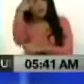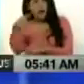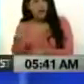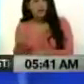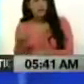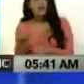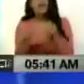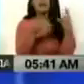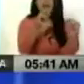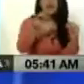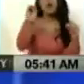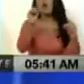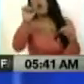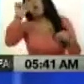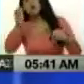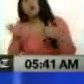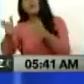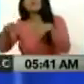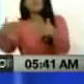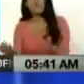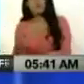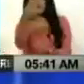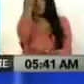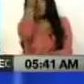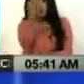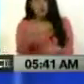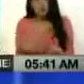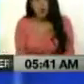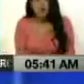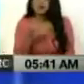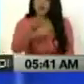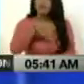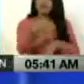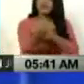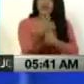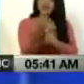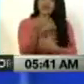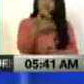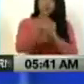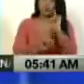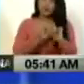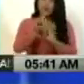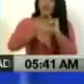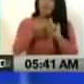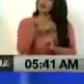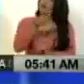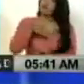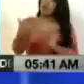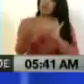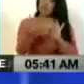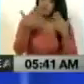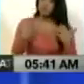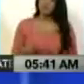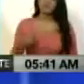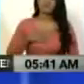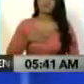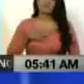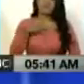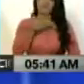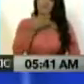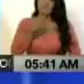¿Existe esa alternativa? Participe a través de las redes sociales, y aquí en la pauta de hoy su interacción se hace cada día